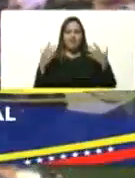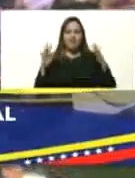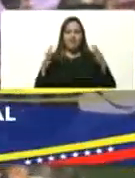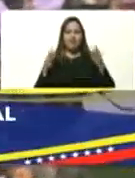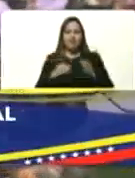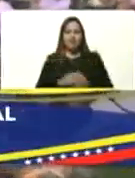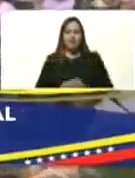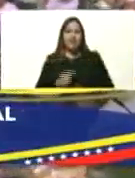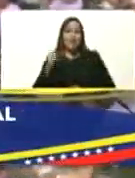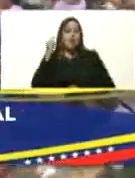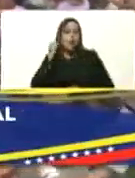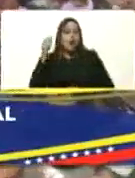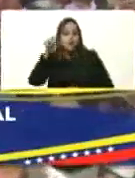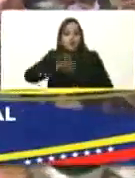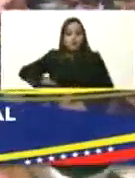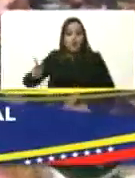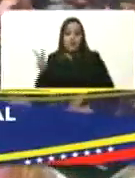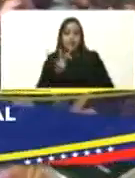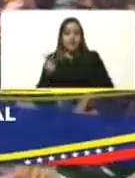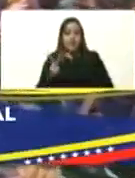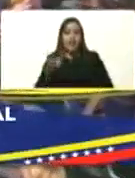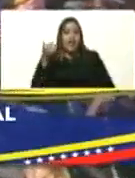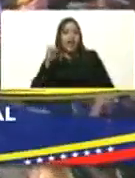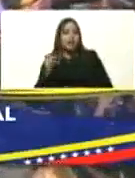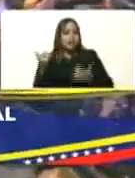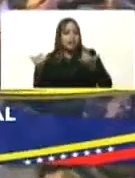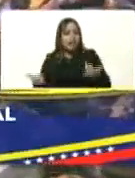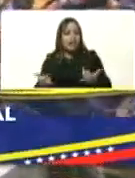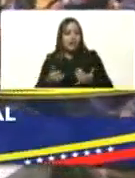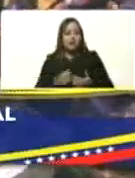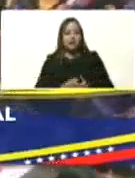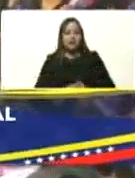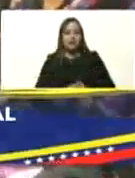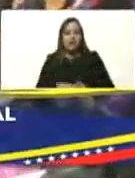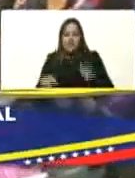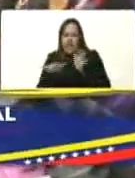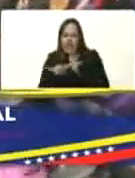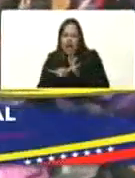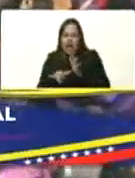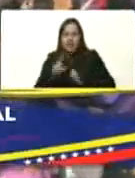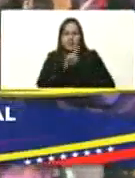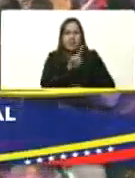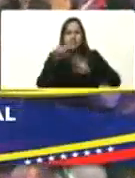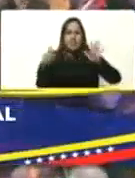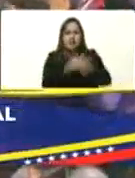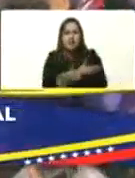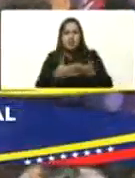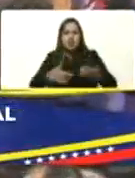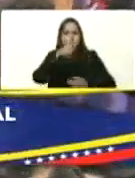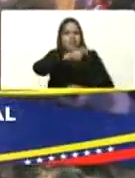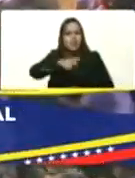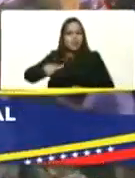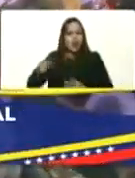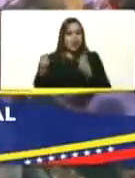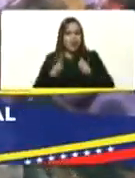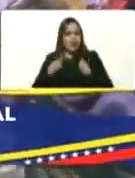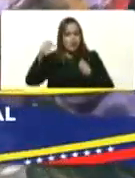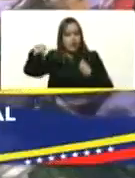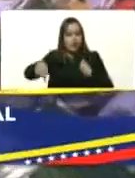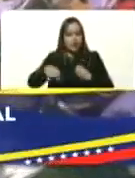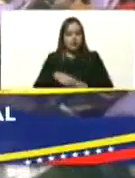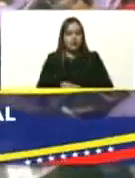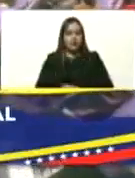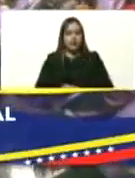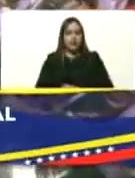Y las mujeres en Venezuela somos ya casi 16 millones de personas que vivimos aquí.